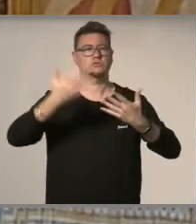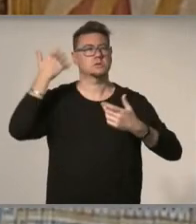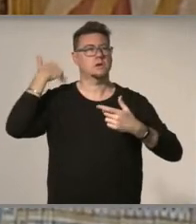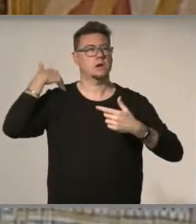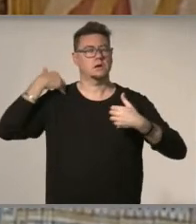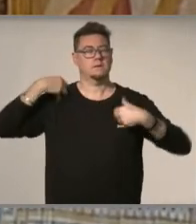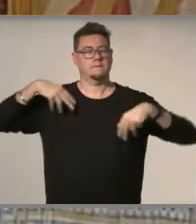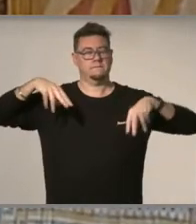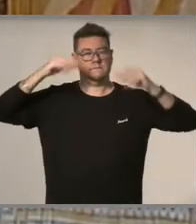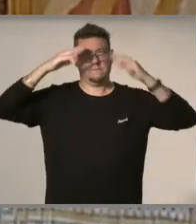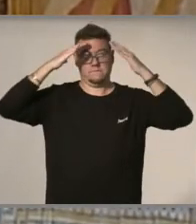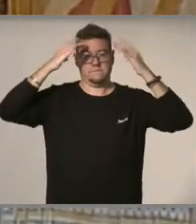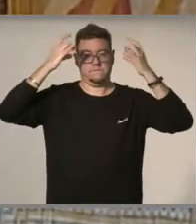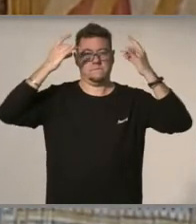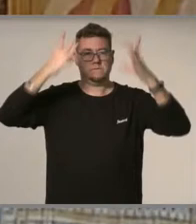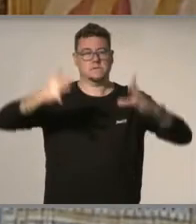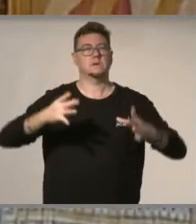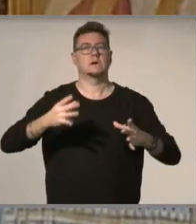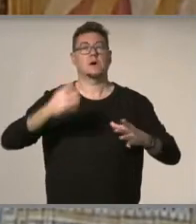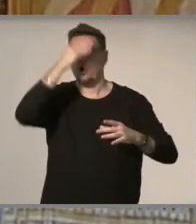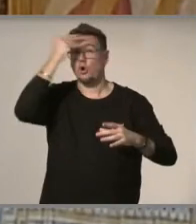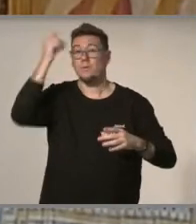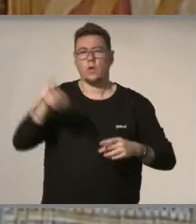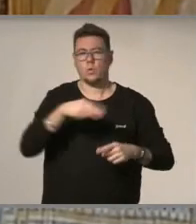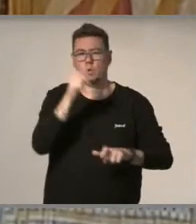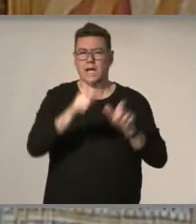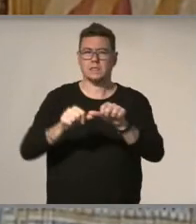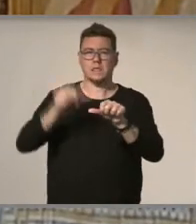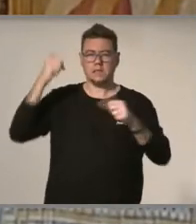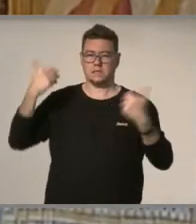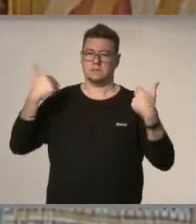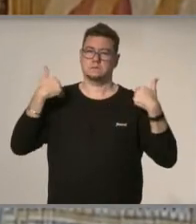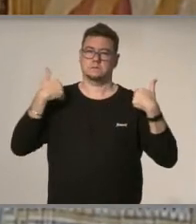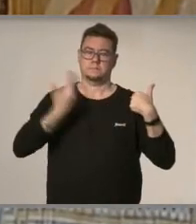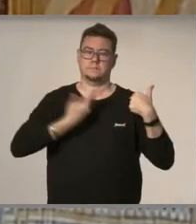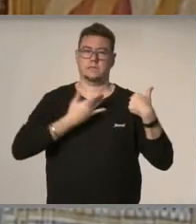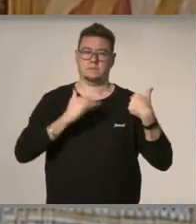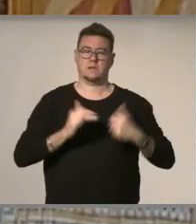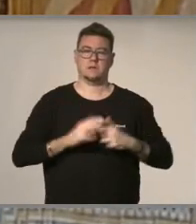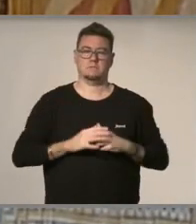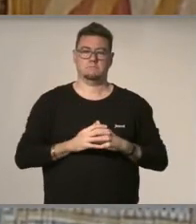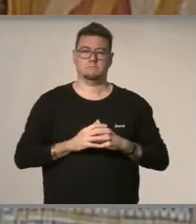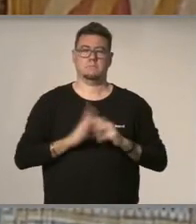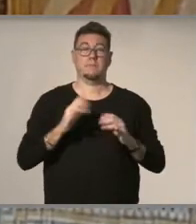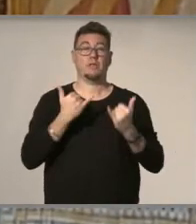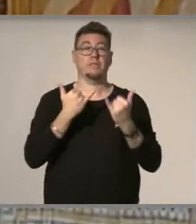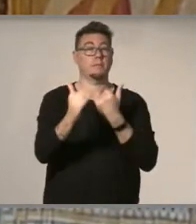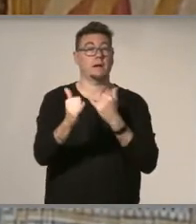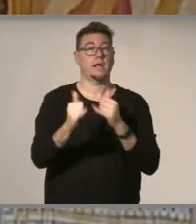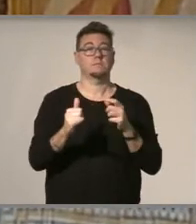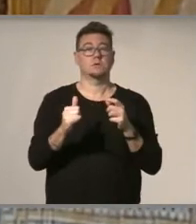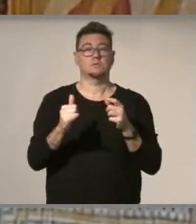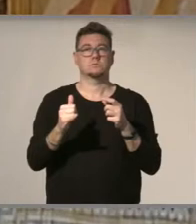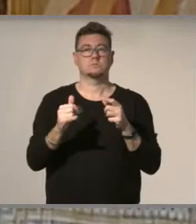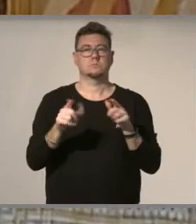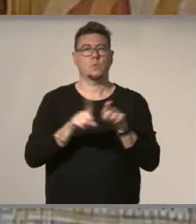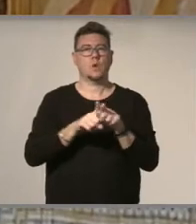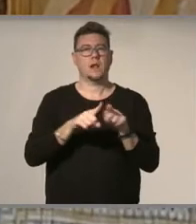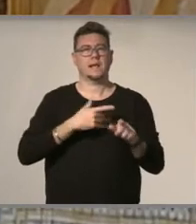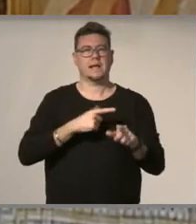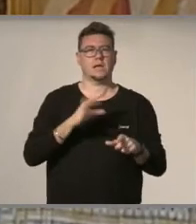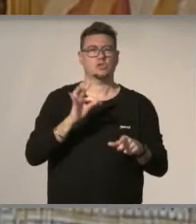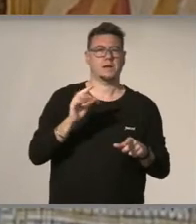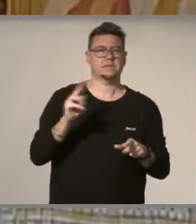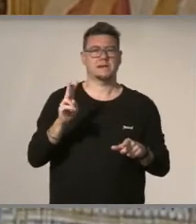final sin olvidar nunca el sufrimiento de las víctimas. Pero lo celebraremos, como pidió Tomás y Valiente,